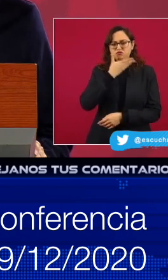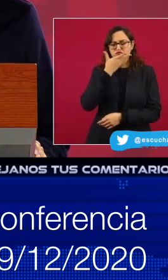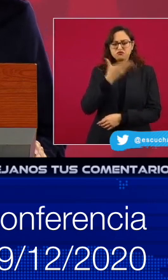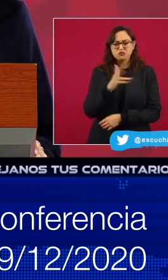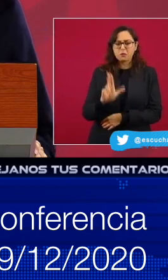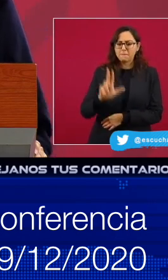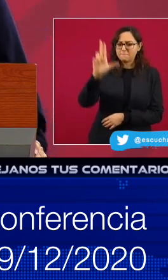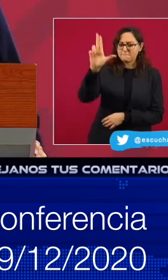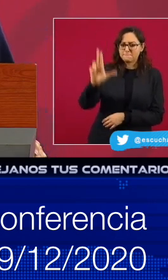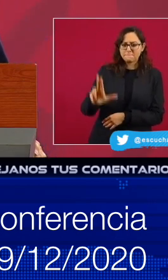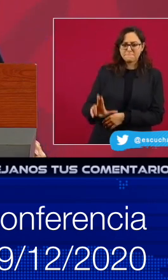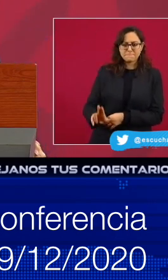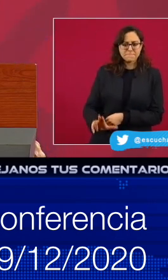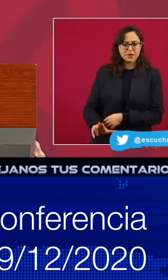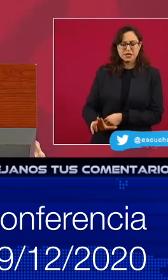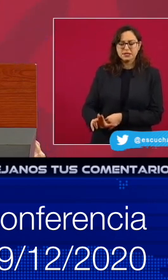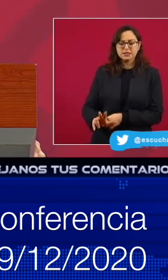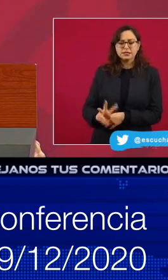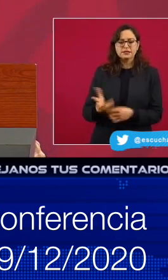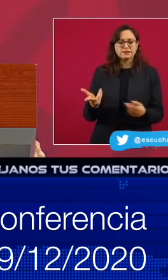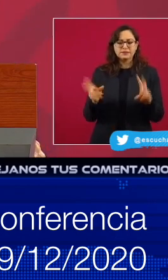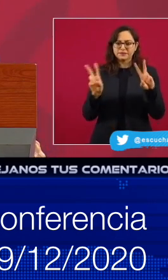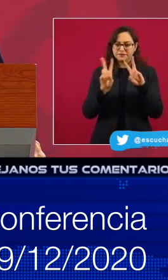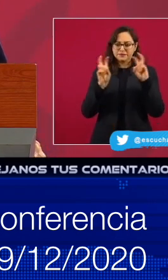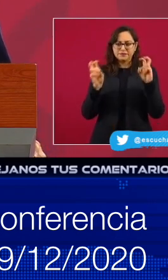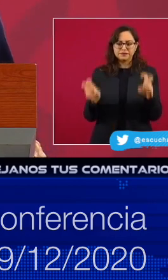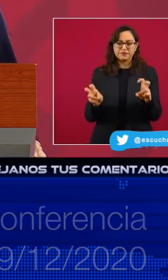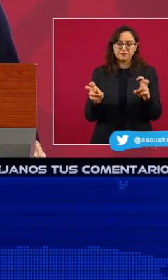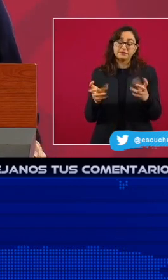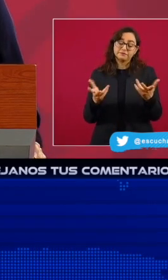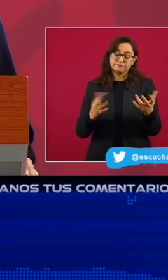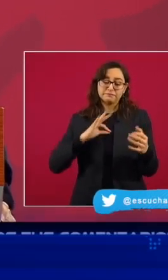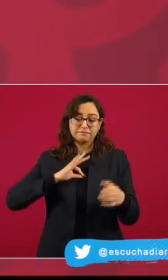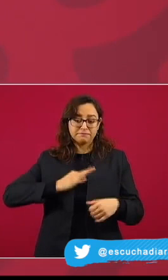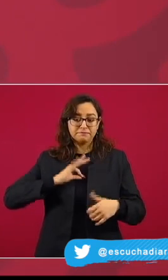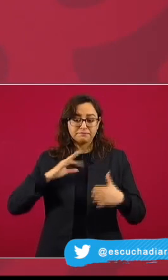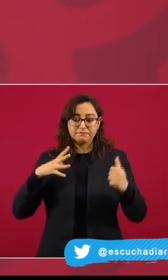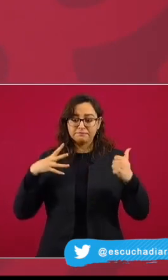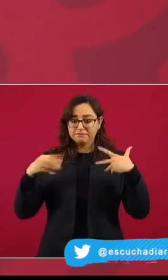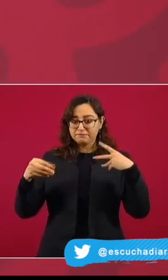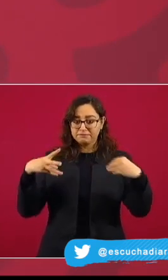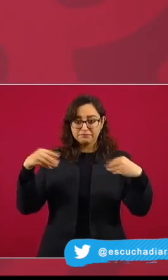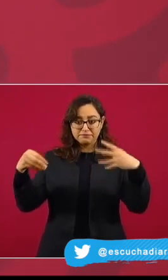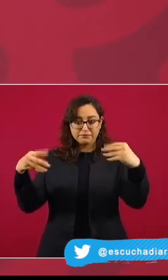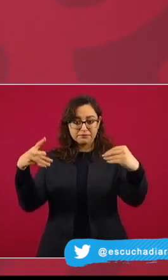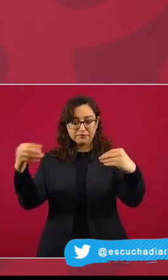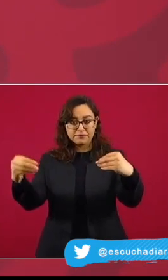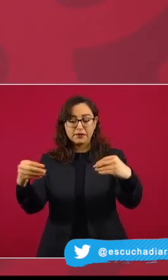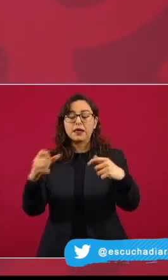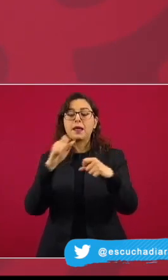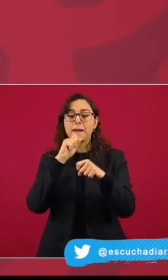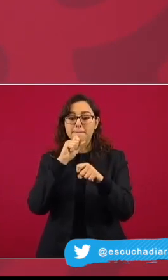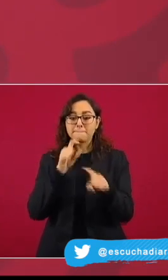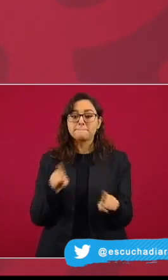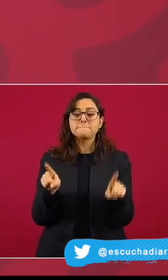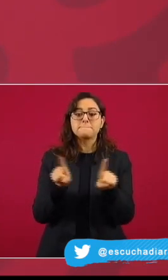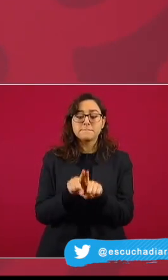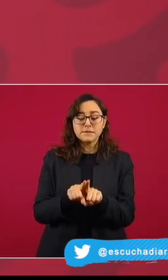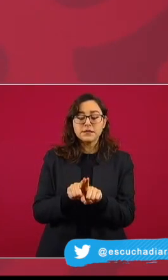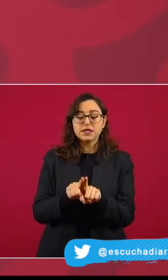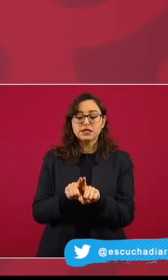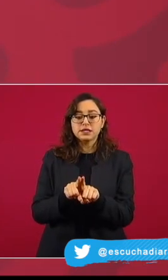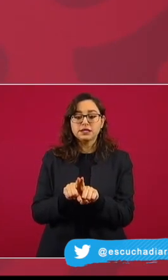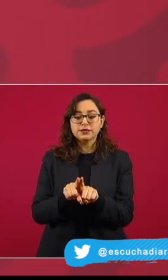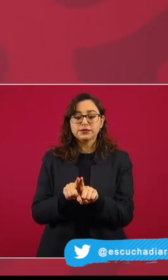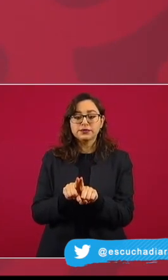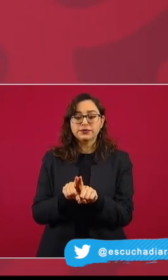martes, todo lo relacionado con la pandemia. El día de hoy, el presidente entregó la condecoración